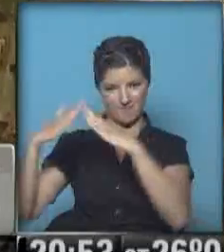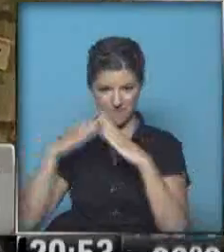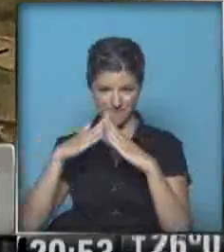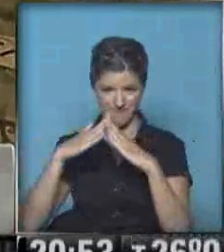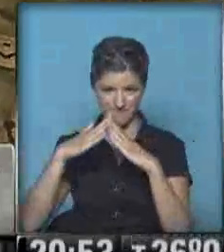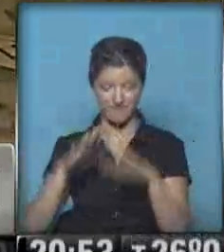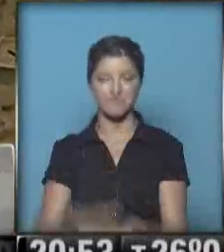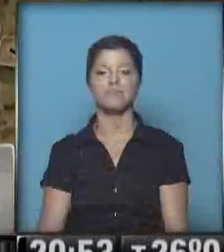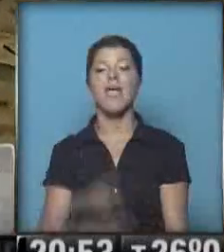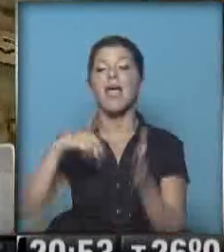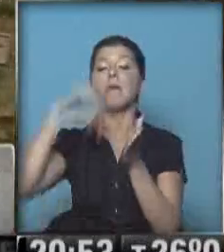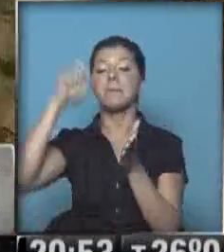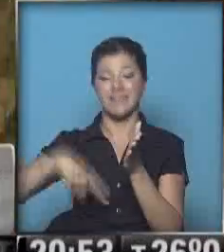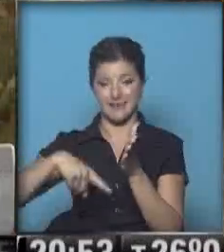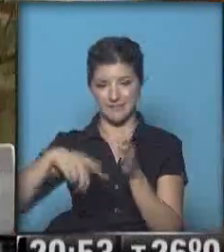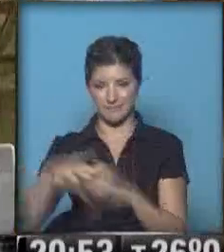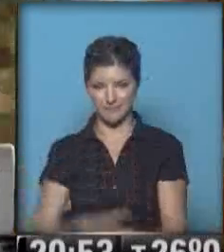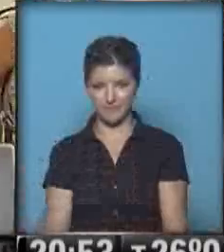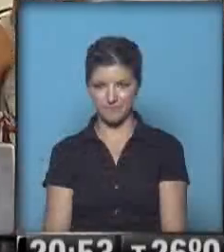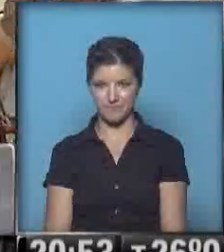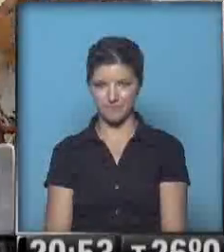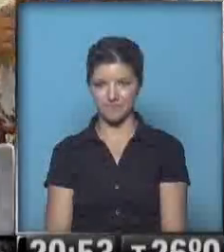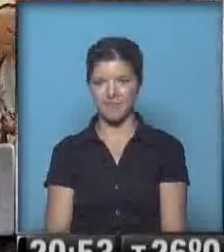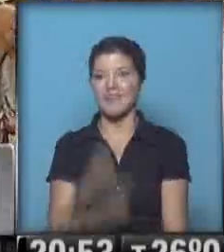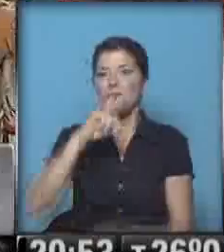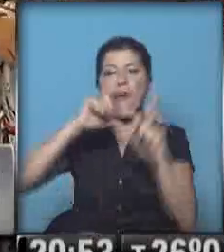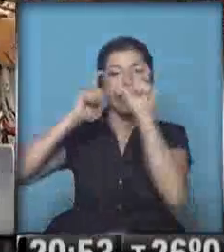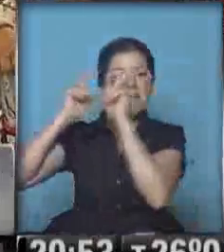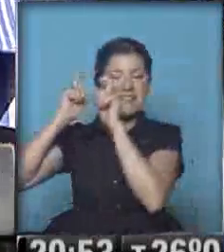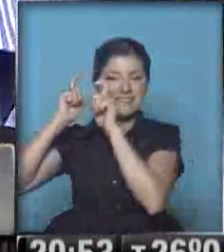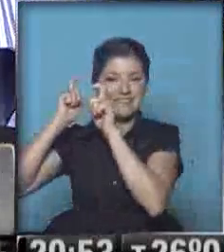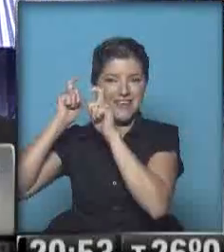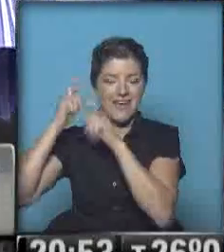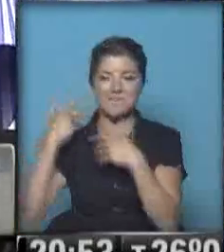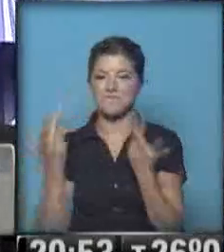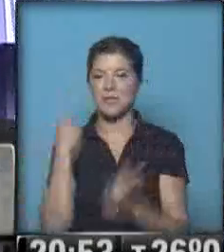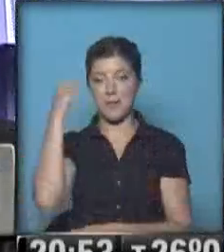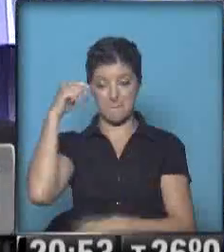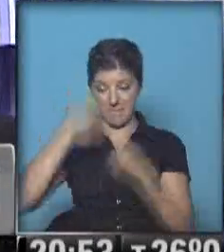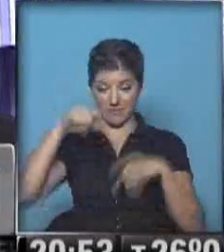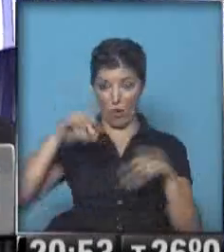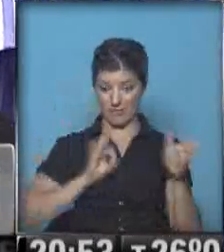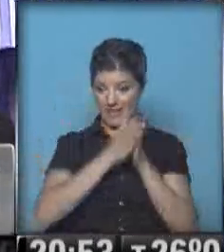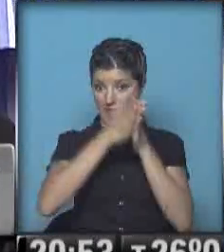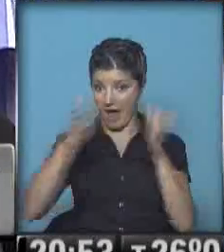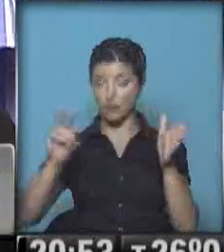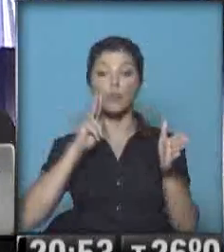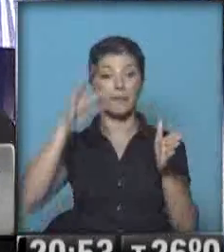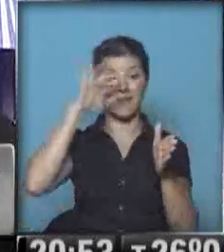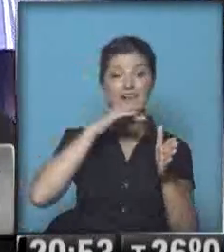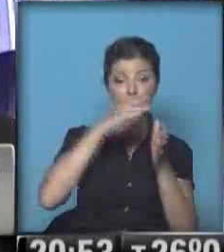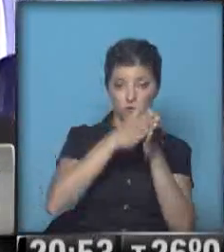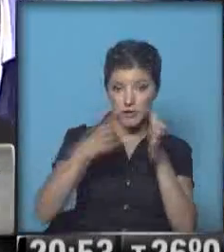La Carbonilla, en Capital Federal. Es una experiencia que empezamos este año, fundamentalmente con